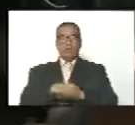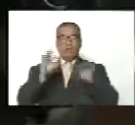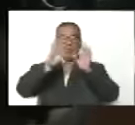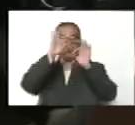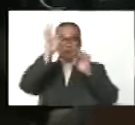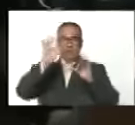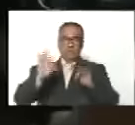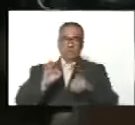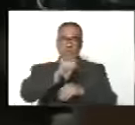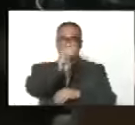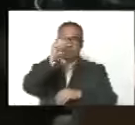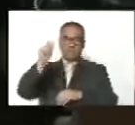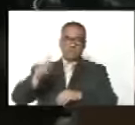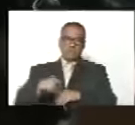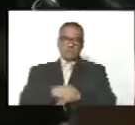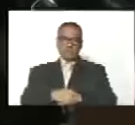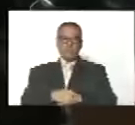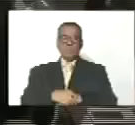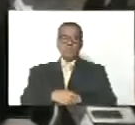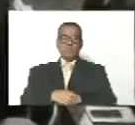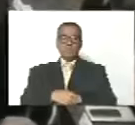Artista,